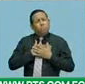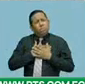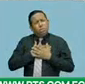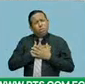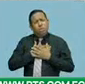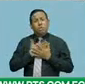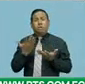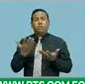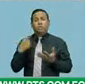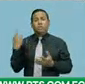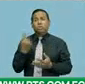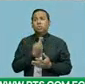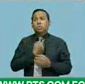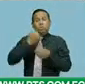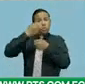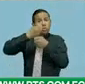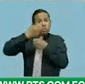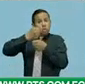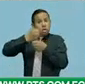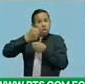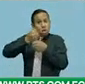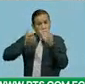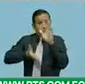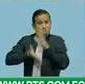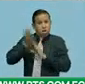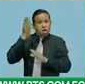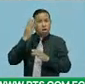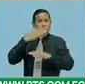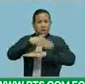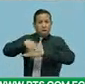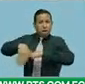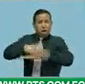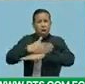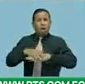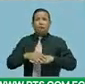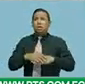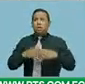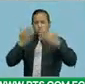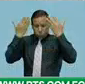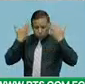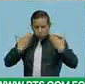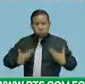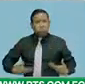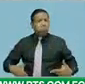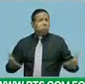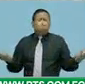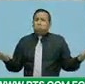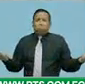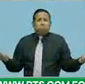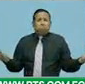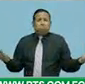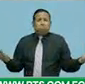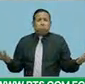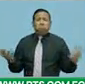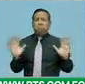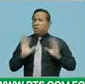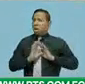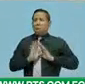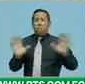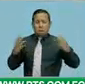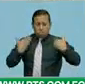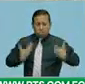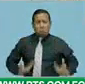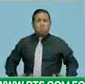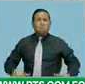porque nosotros salimos a la calle, salimos así, como nos den puestos la armadura que es el